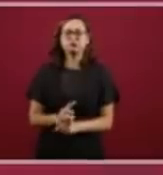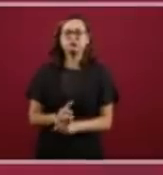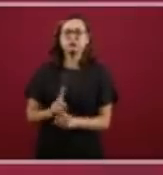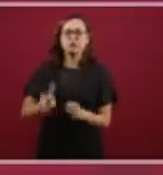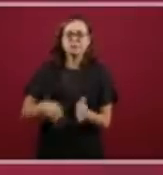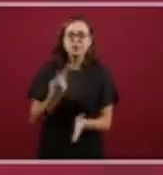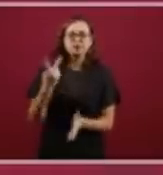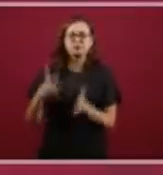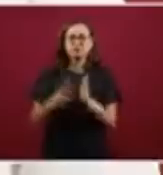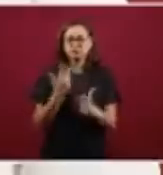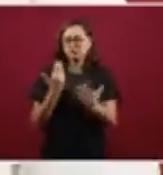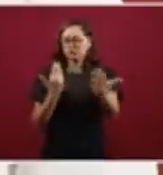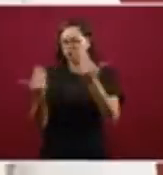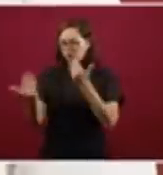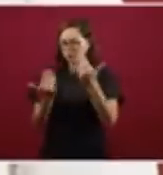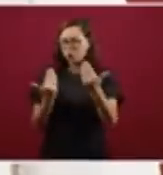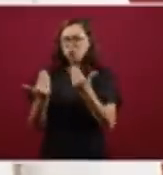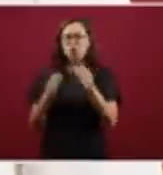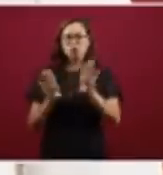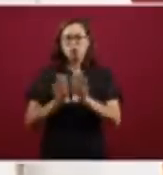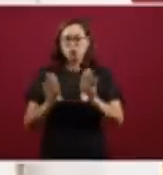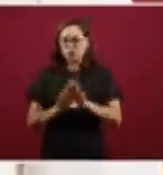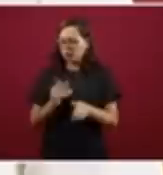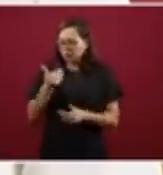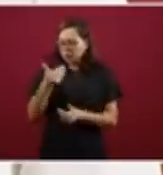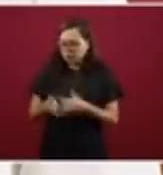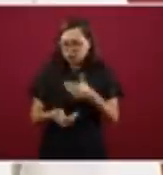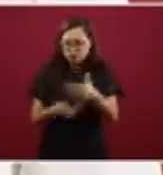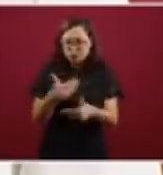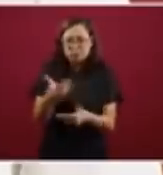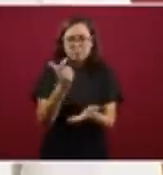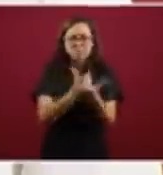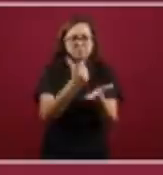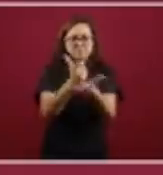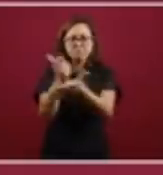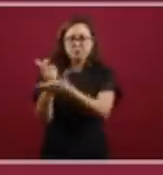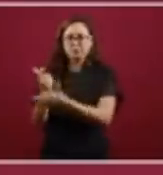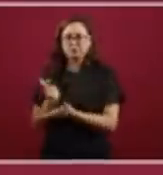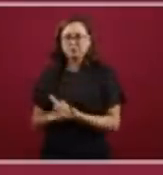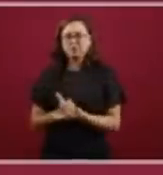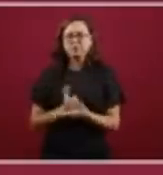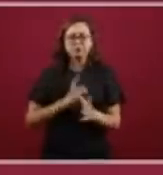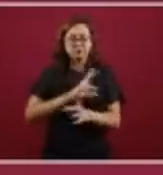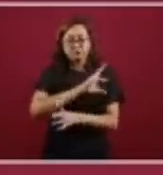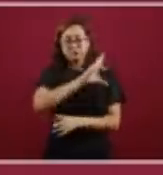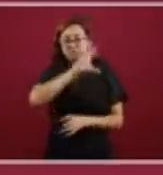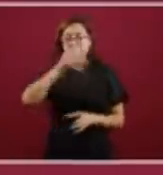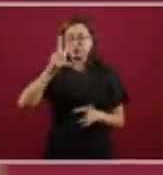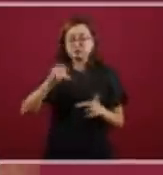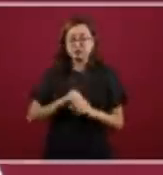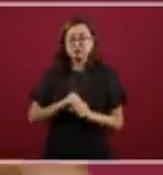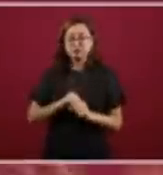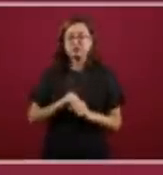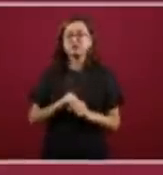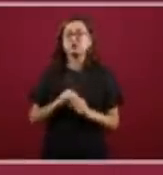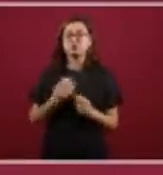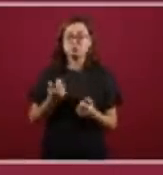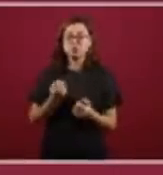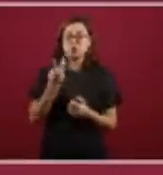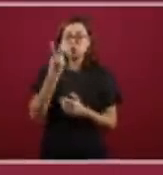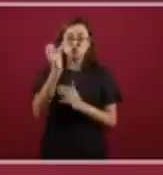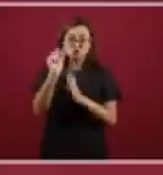muestral para poder ver la consistencia de los pagos. Y todo este esfuerzo se hace, por eso el pago es